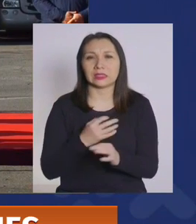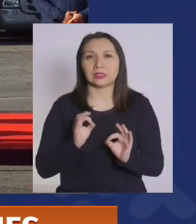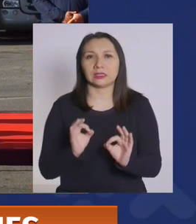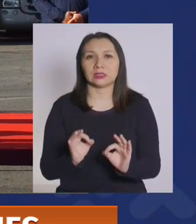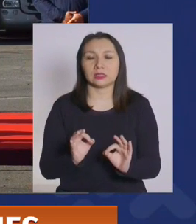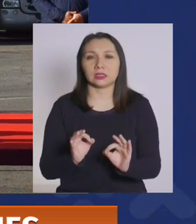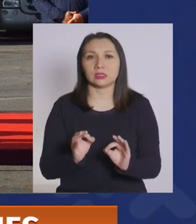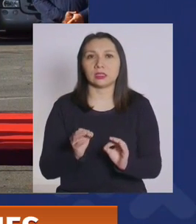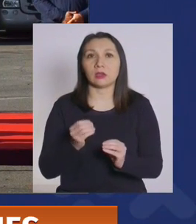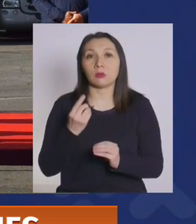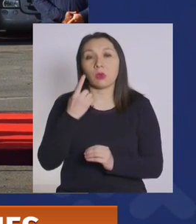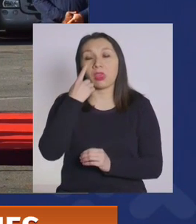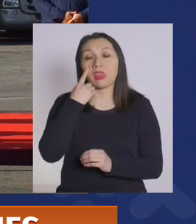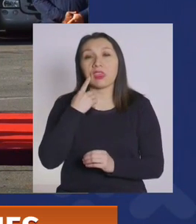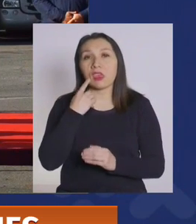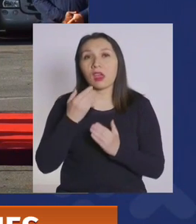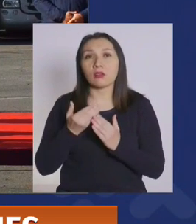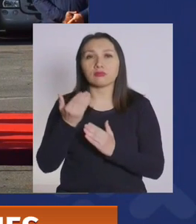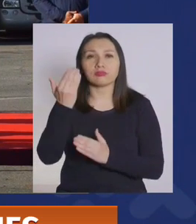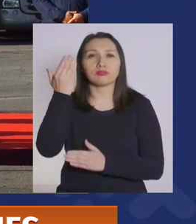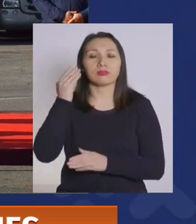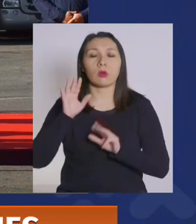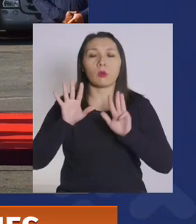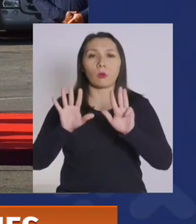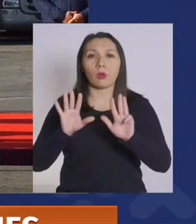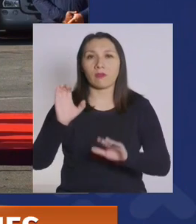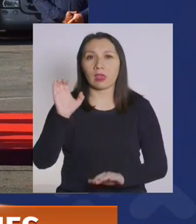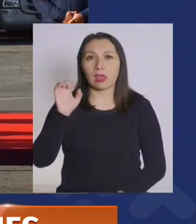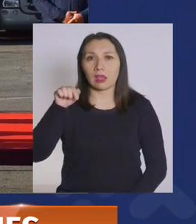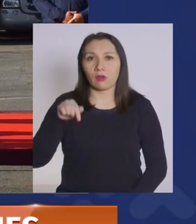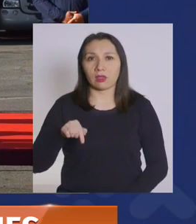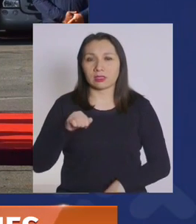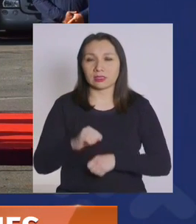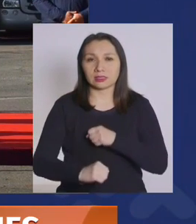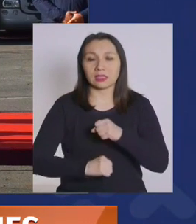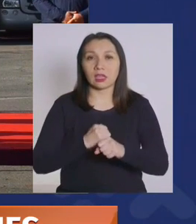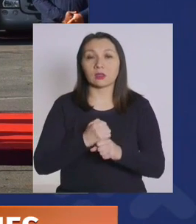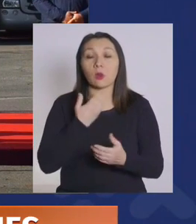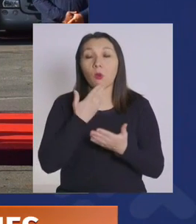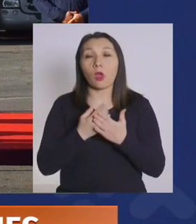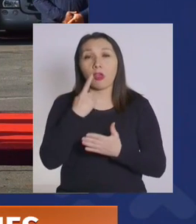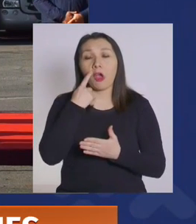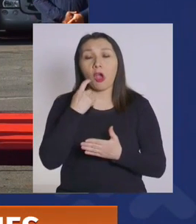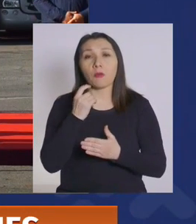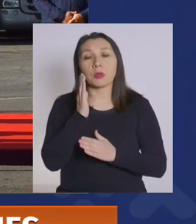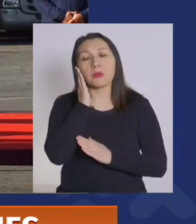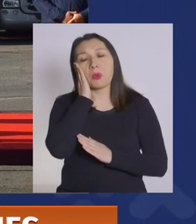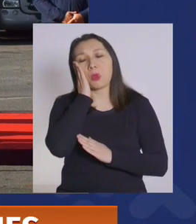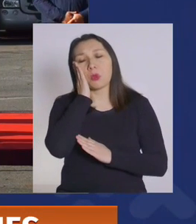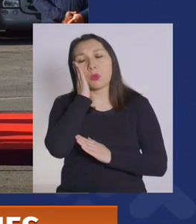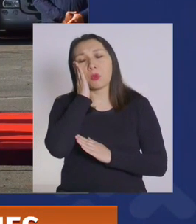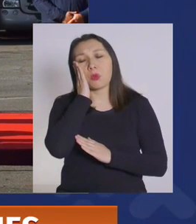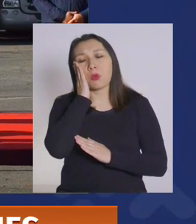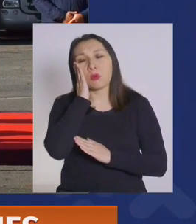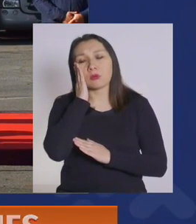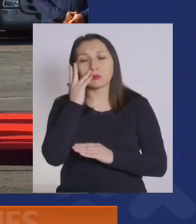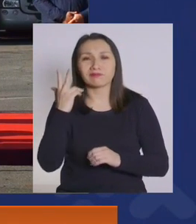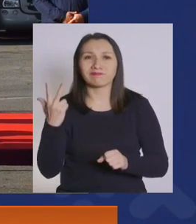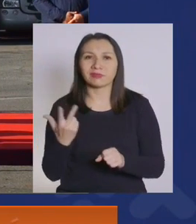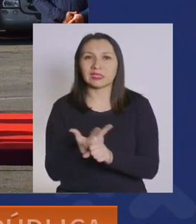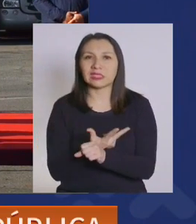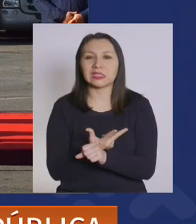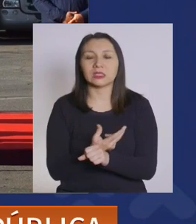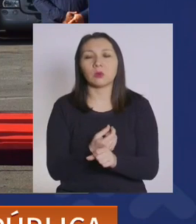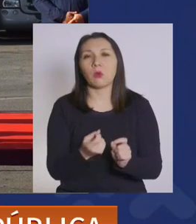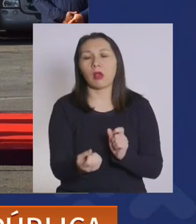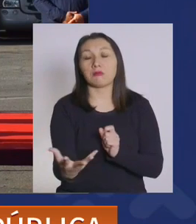Un día 9 de enero de este año, cuando él, estando durmiendo, fue cobardemente